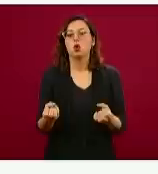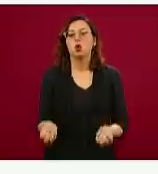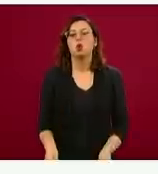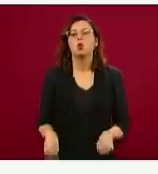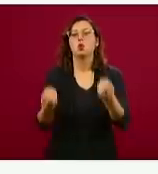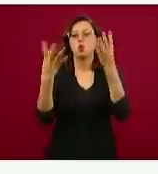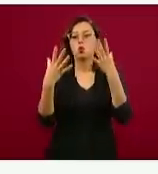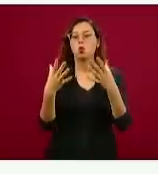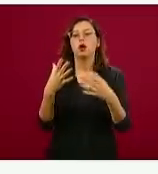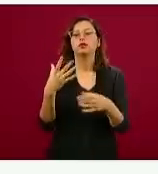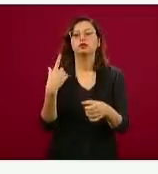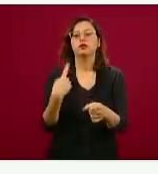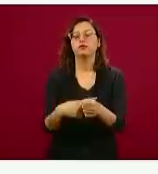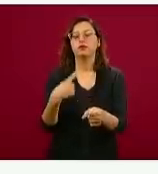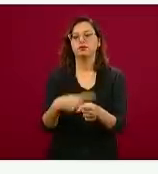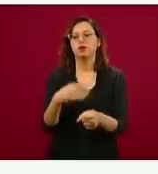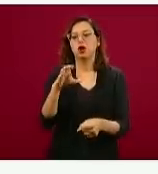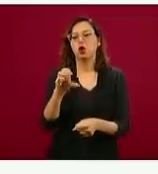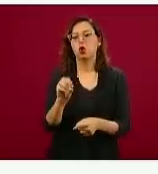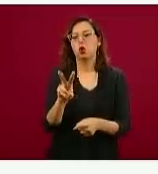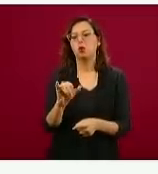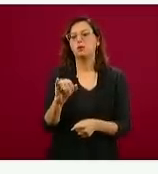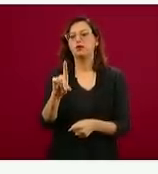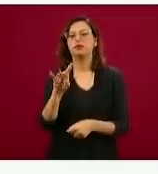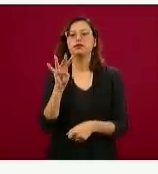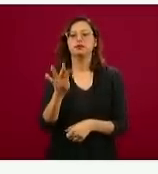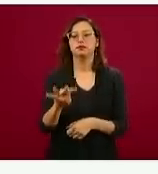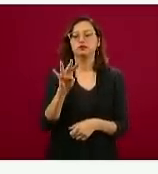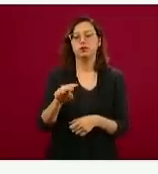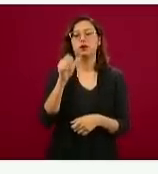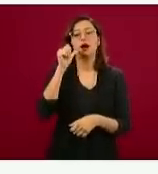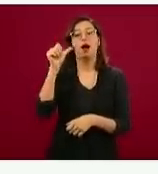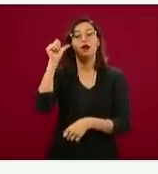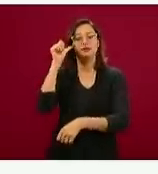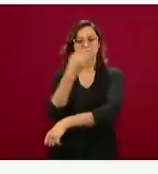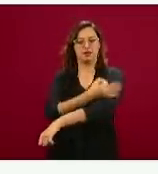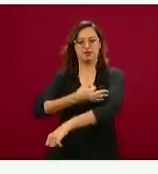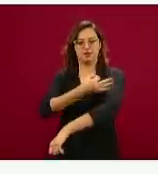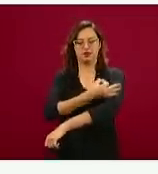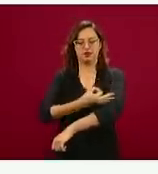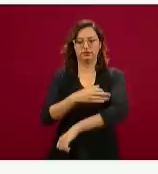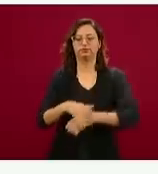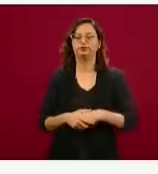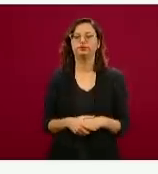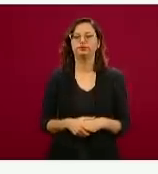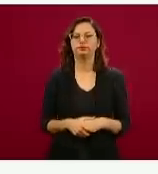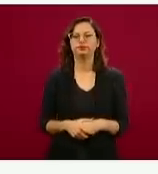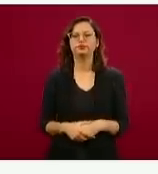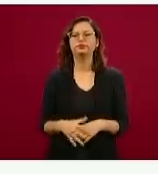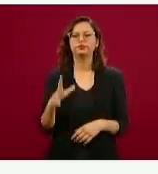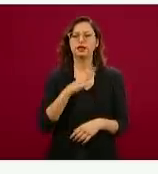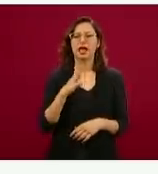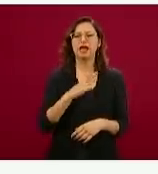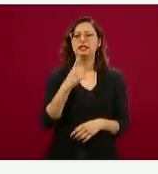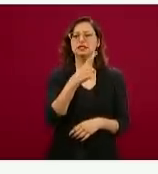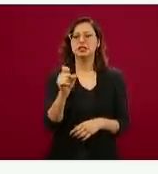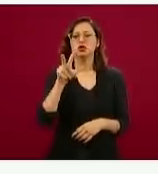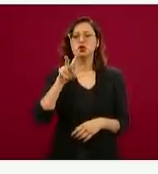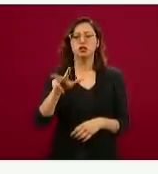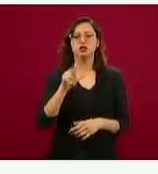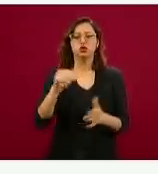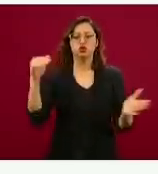coronavirus 2019 hasta el corte de ayer por la tarde. Se han acumulado más de 118,000